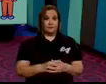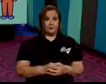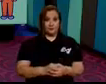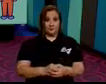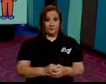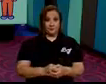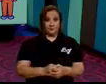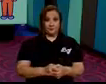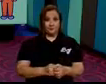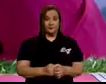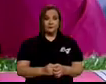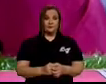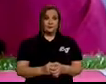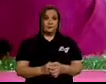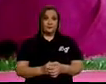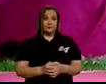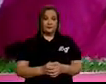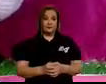Aquí.